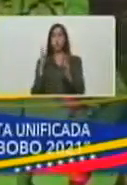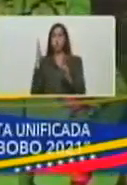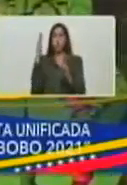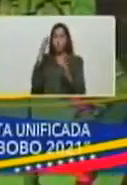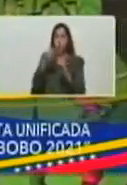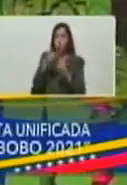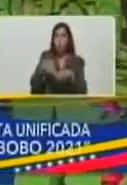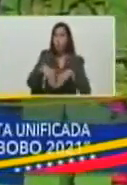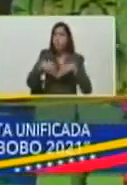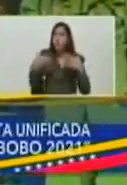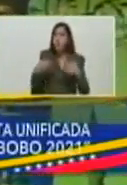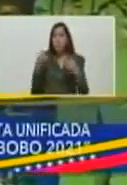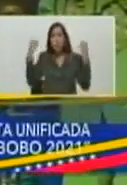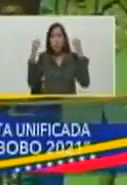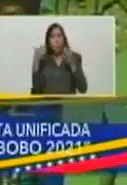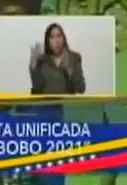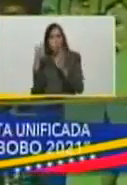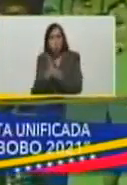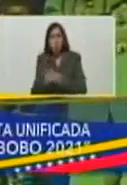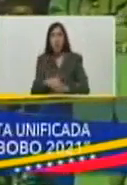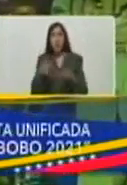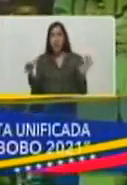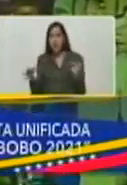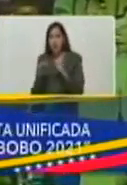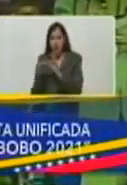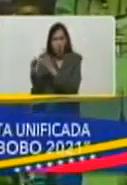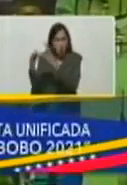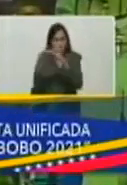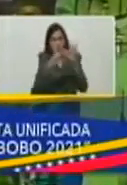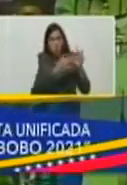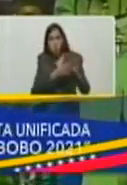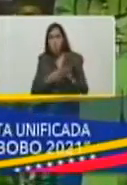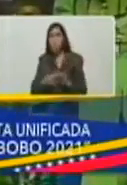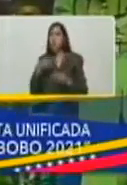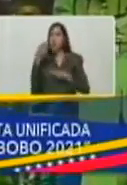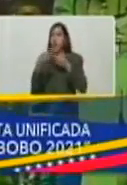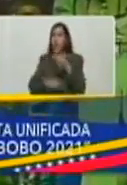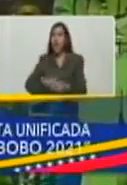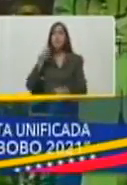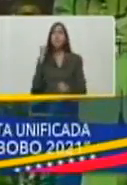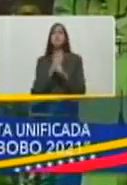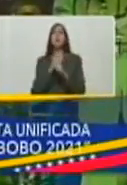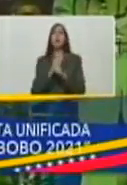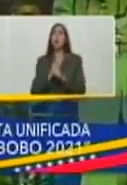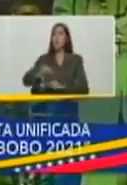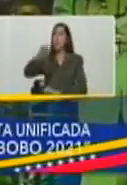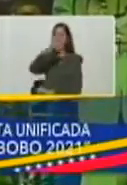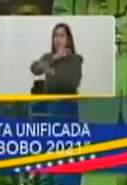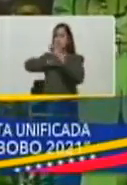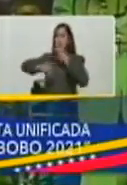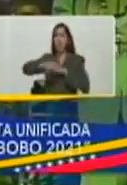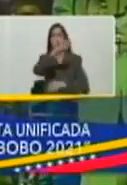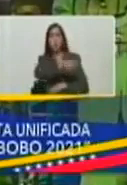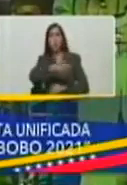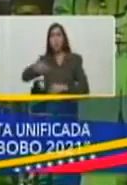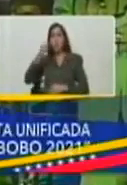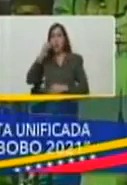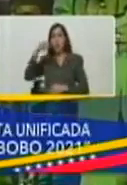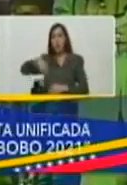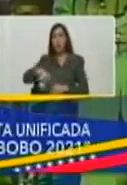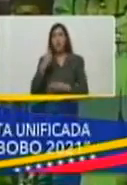presente ejercicio es la cohesión y la puesta en completo apresto operacional de los hombres, materiales y equipos de esta